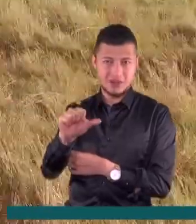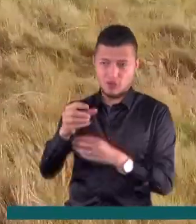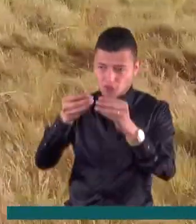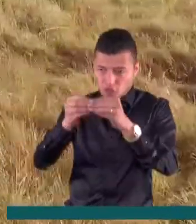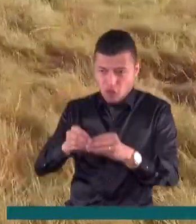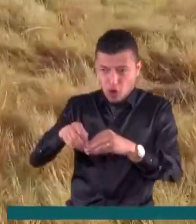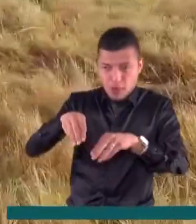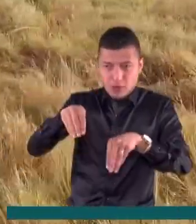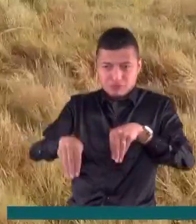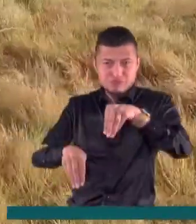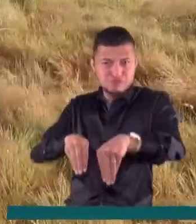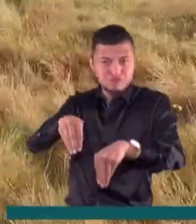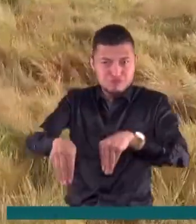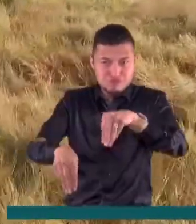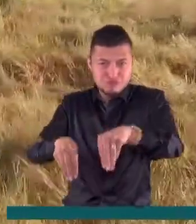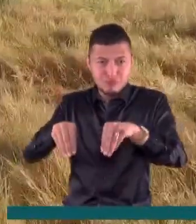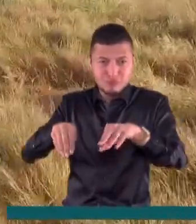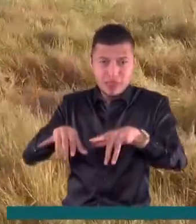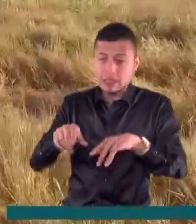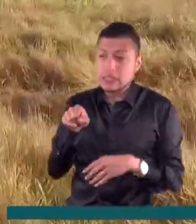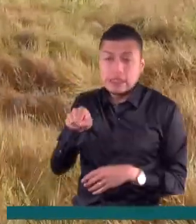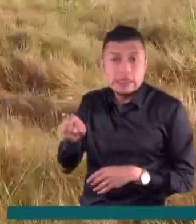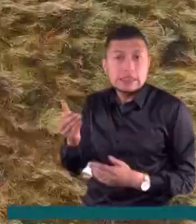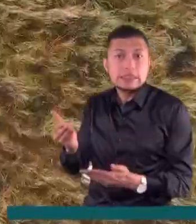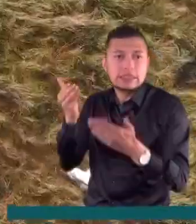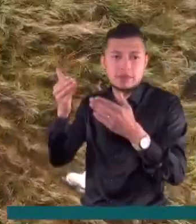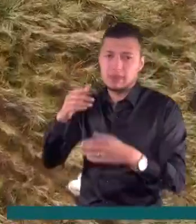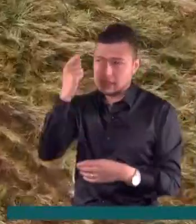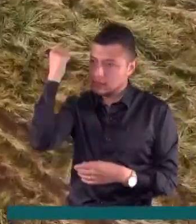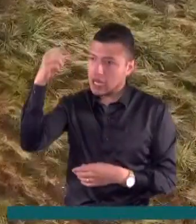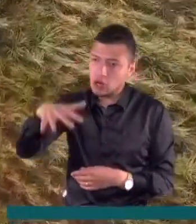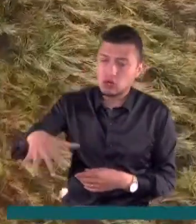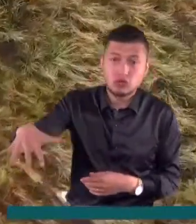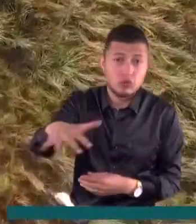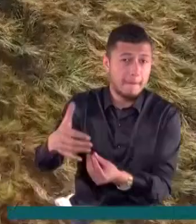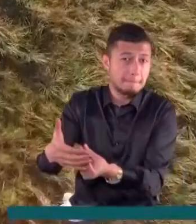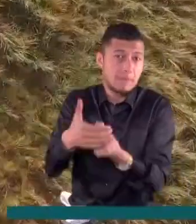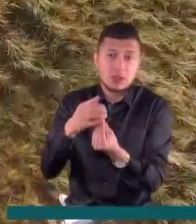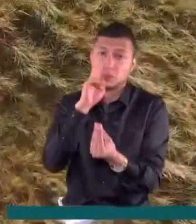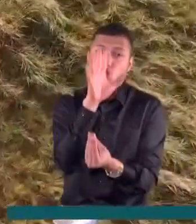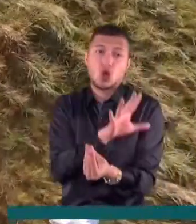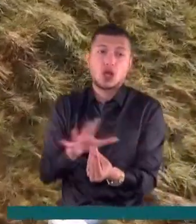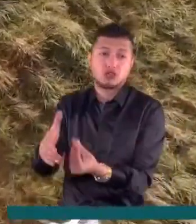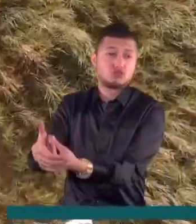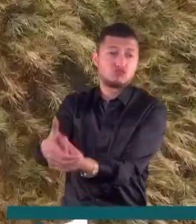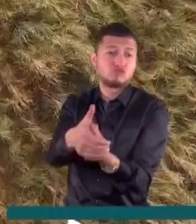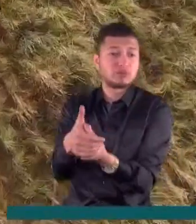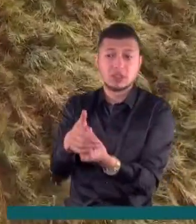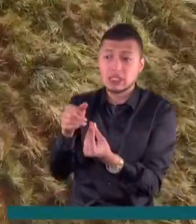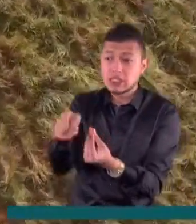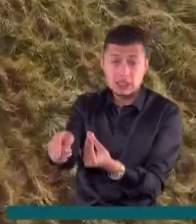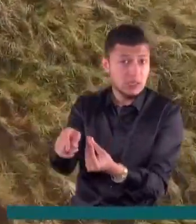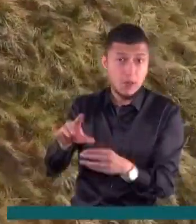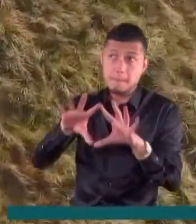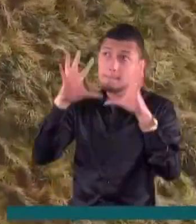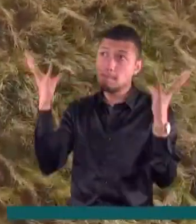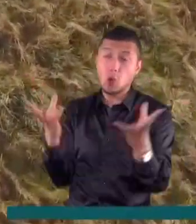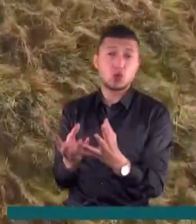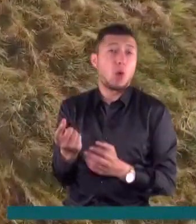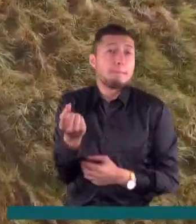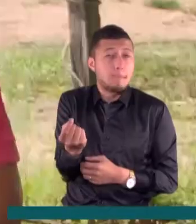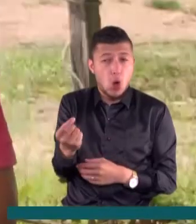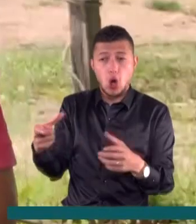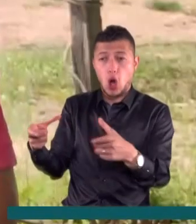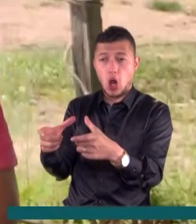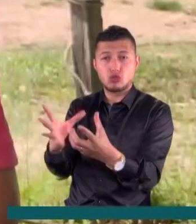pezuña, son animales criollos originarios de los llanos orientales y que han sido declarados patrimonio nacional por quedar muy pocos en